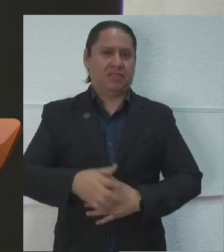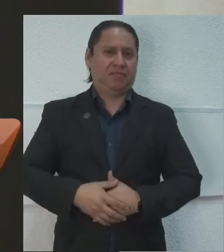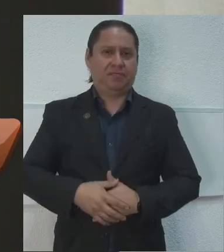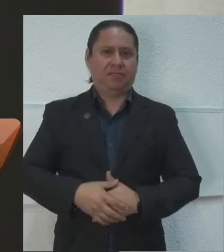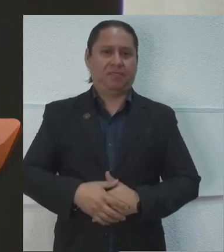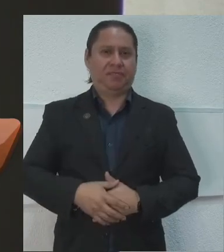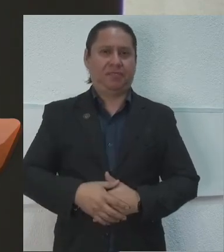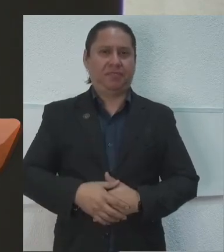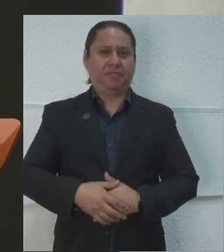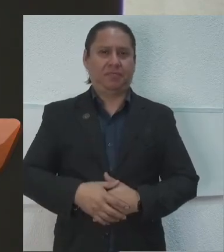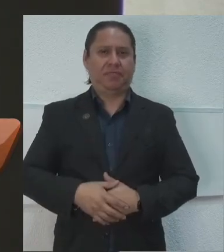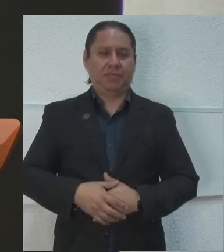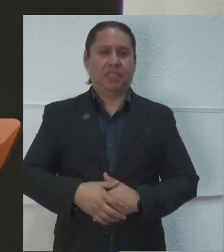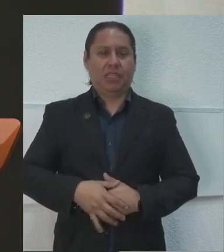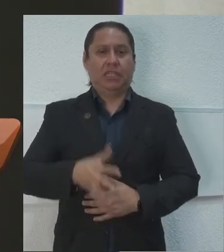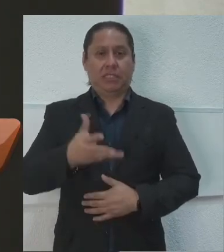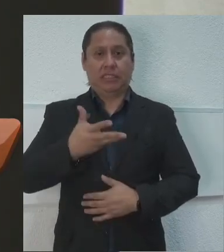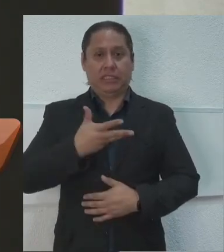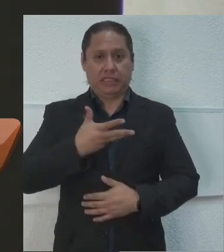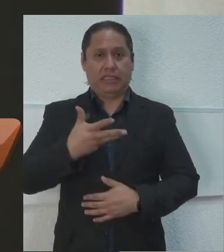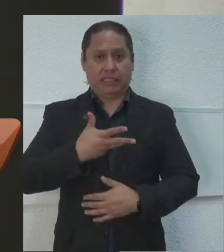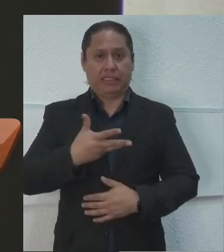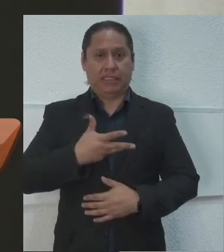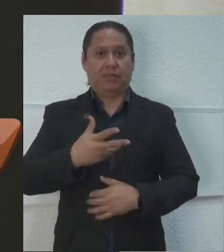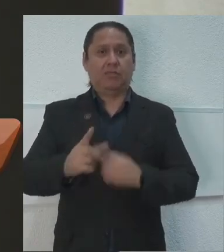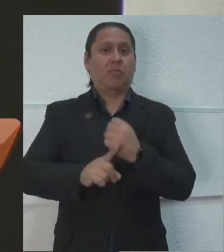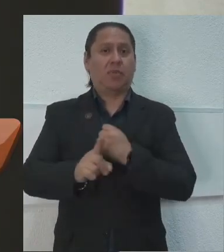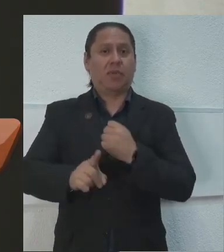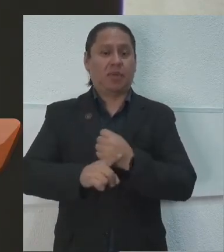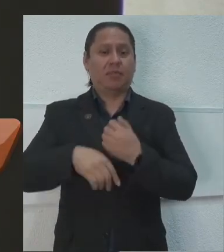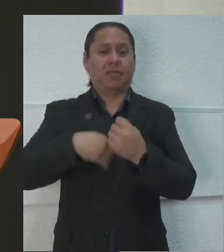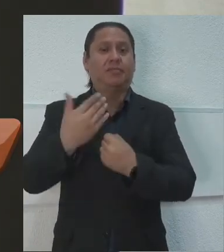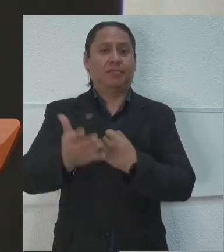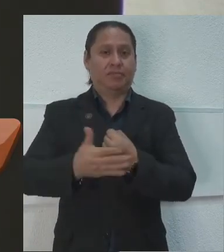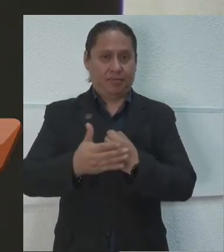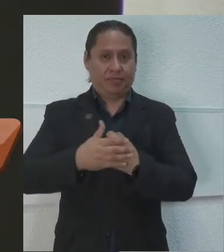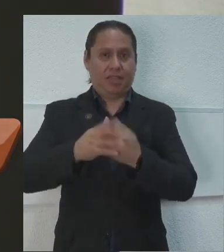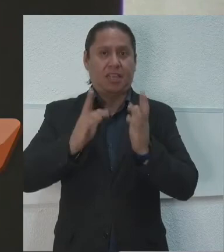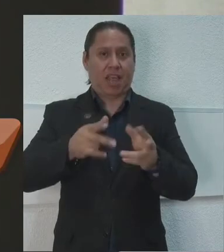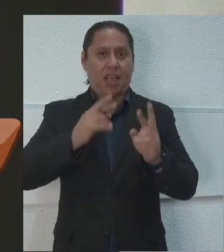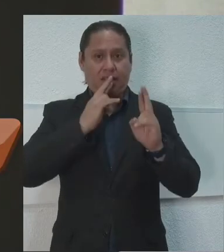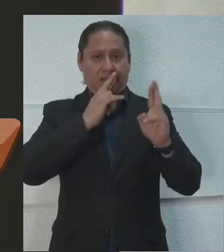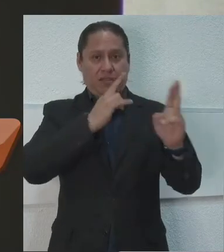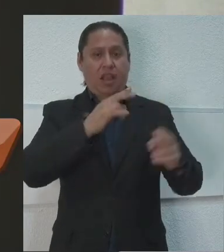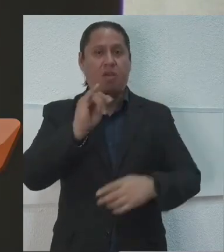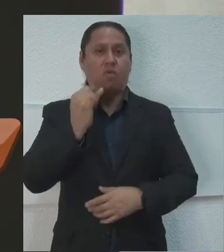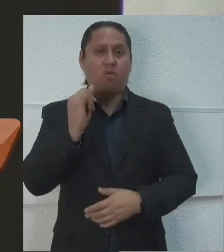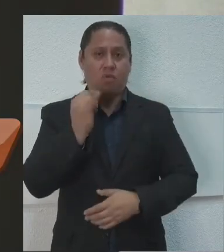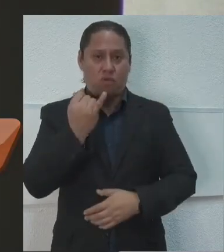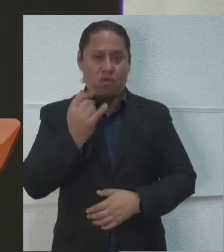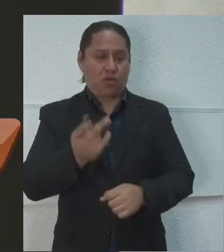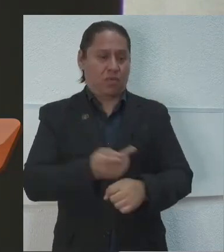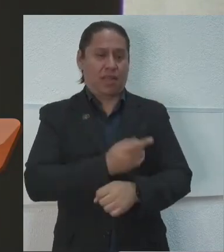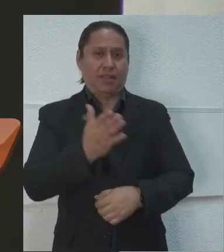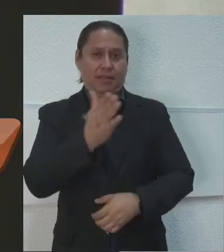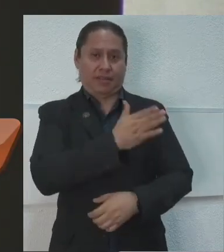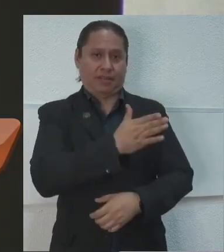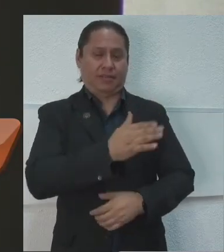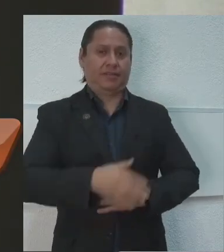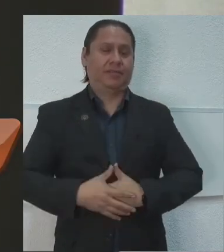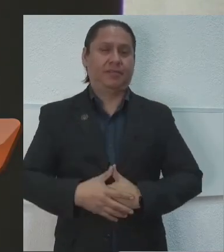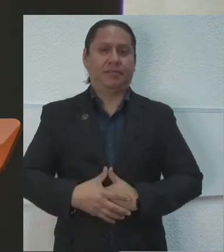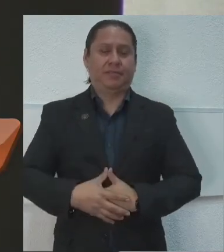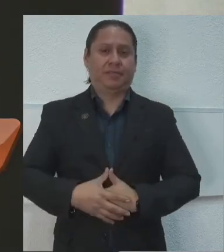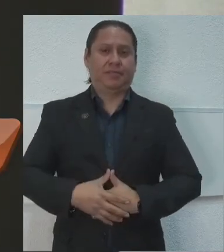que iba a tener consecuencias y las tuvo. Ahí están los resultados de junio pasado.